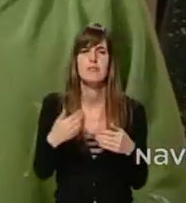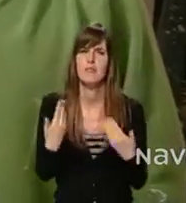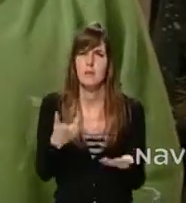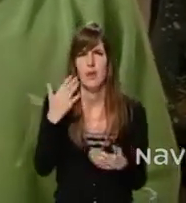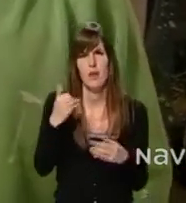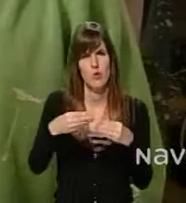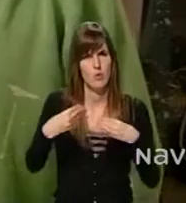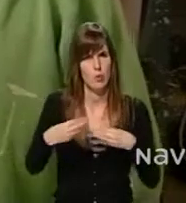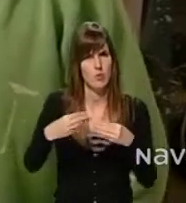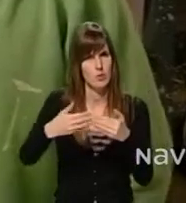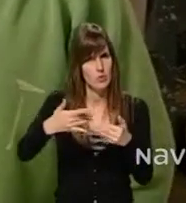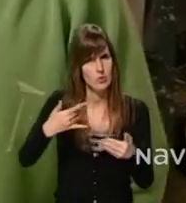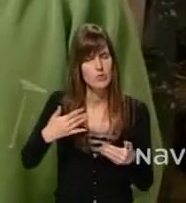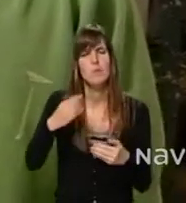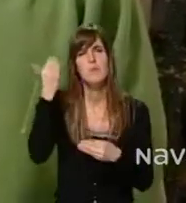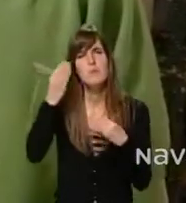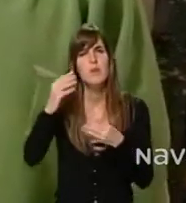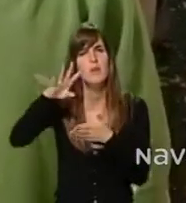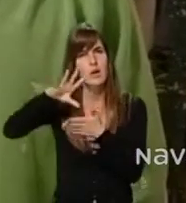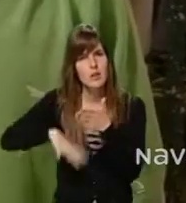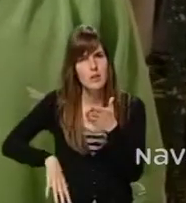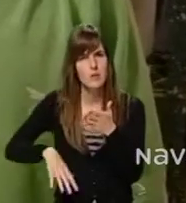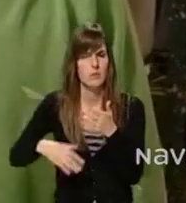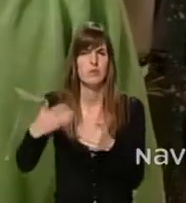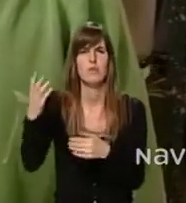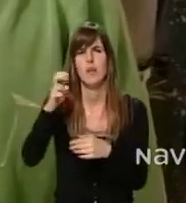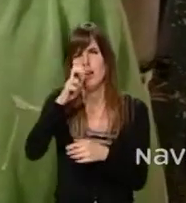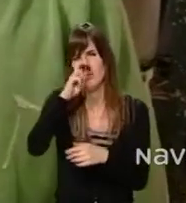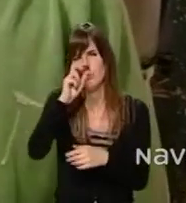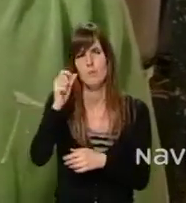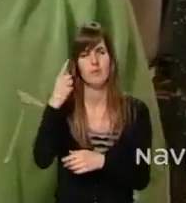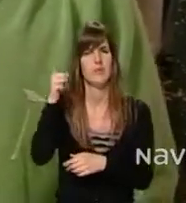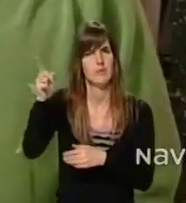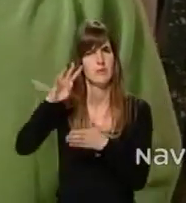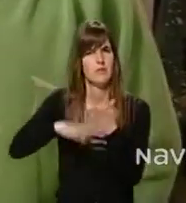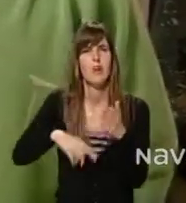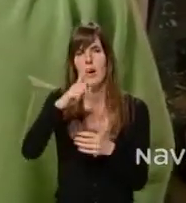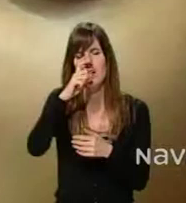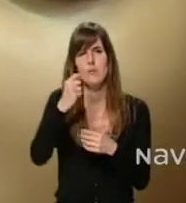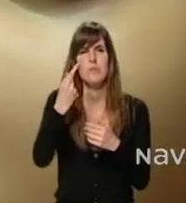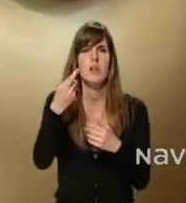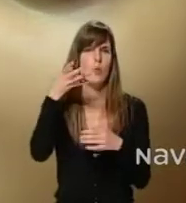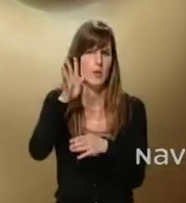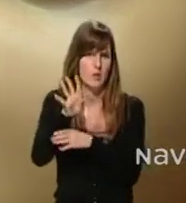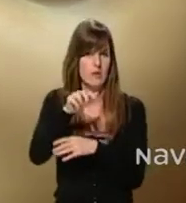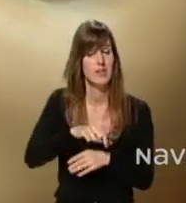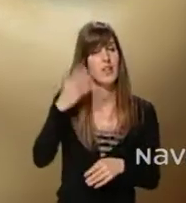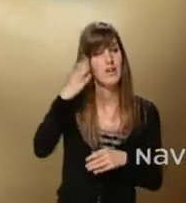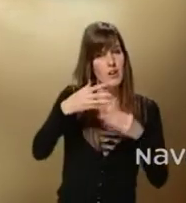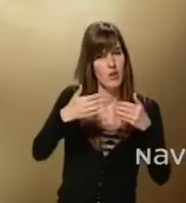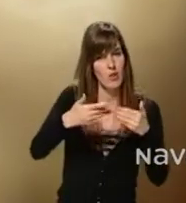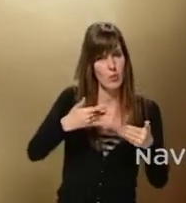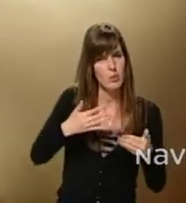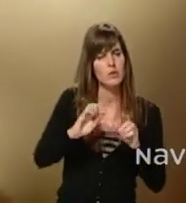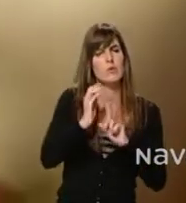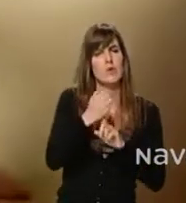documentos desde antes que aquí, yo creo. Aquí los primeros son de 1600 y allí ya en 1400 hay documentos de gigantes. Cuando a uno